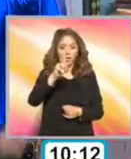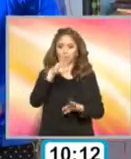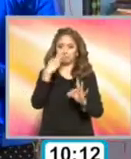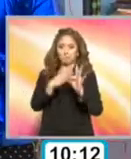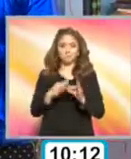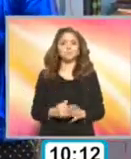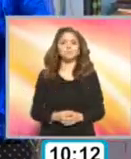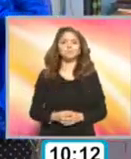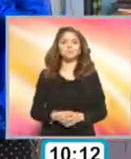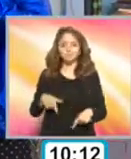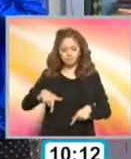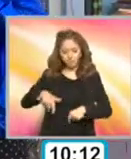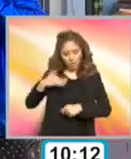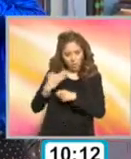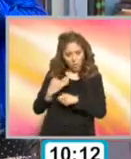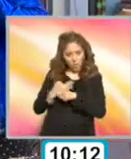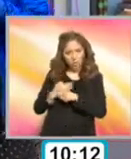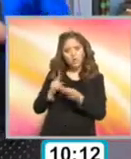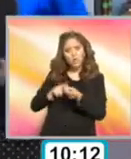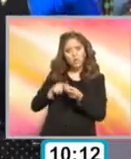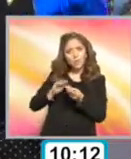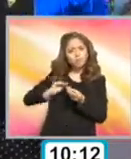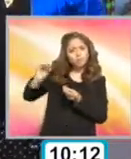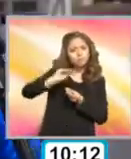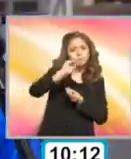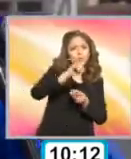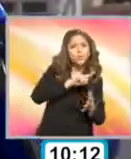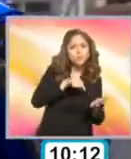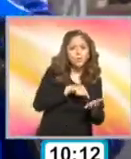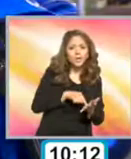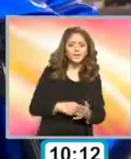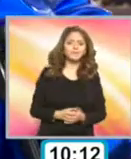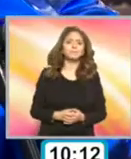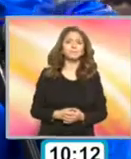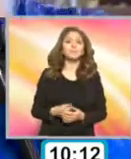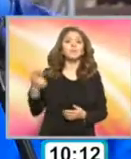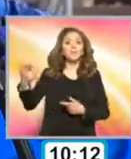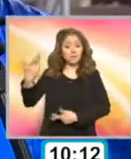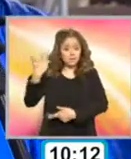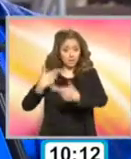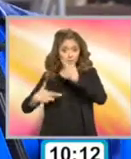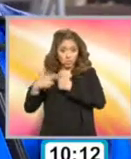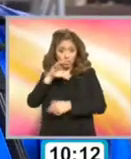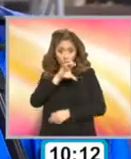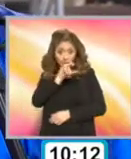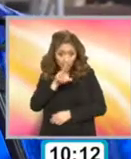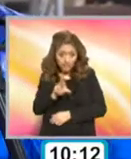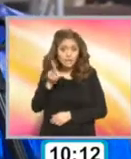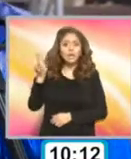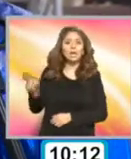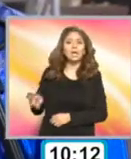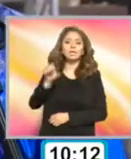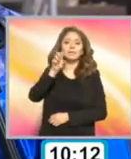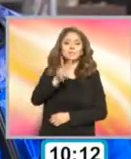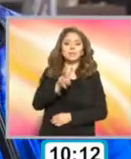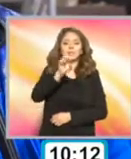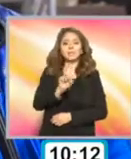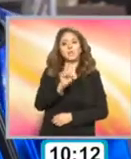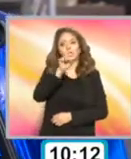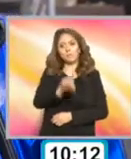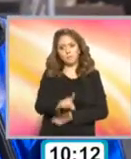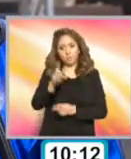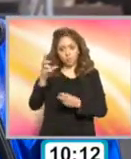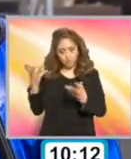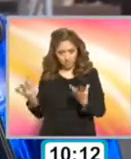¿de aquí a dónde? Dentro de esta gira por toda Latinoamérica. Ahora volvemos para Costa Rica porque tenemos unos conciertos el fin de semana. En realidad vamos